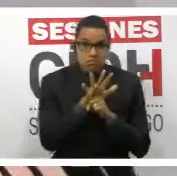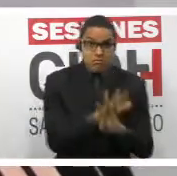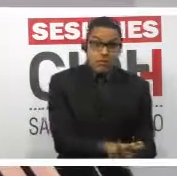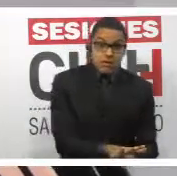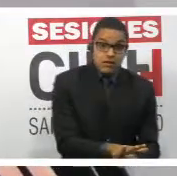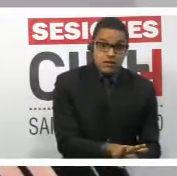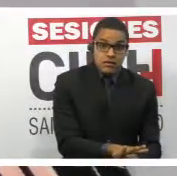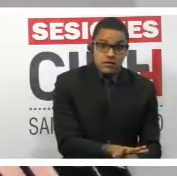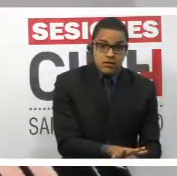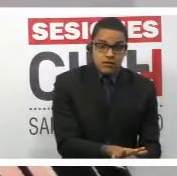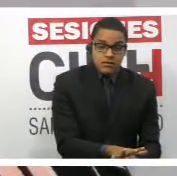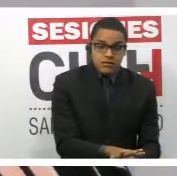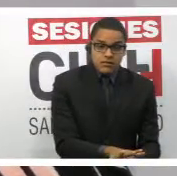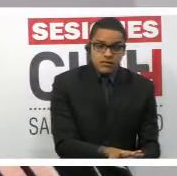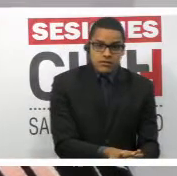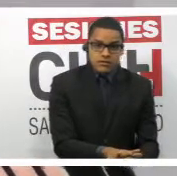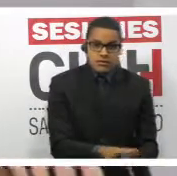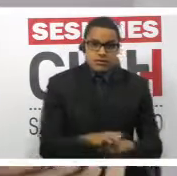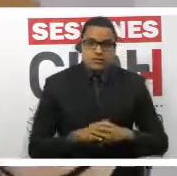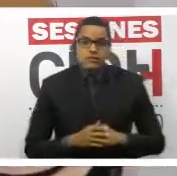y está